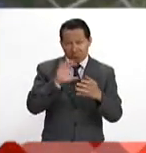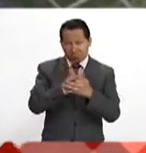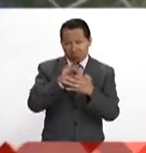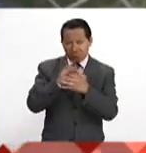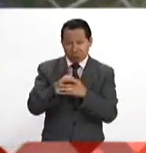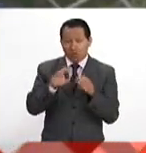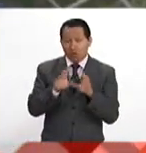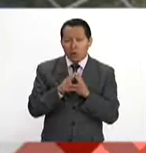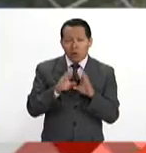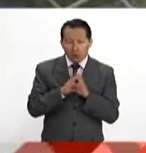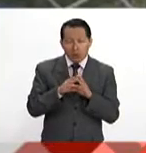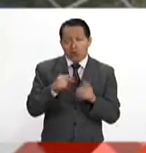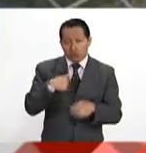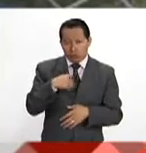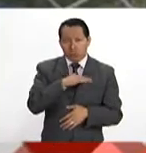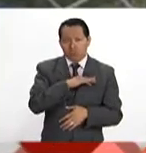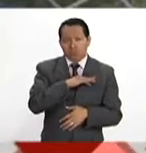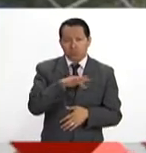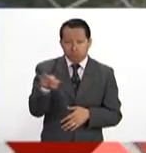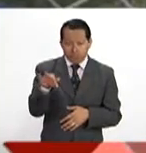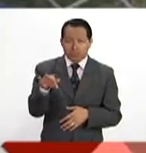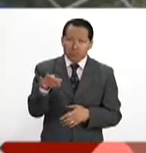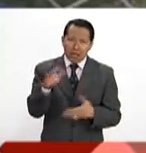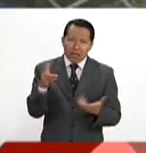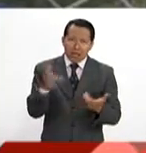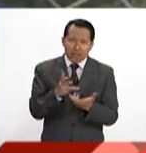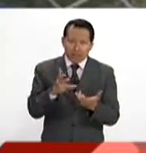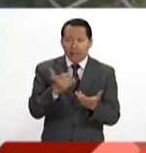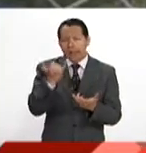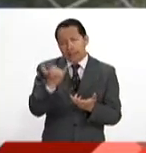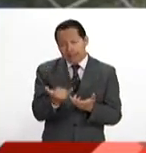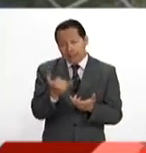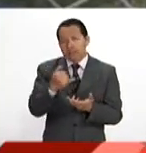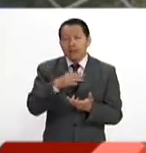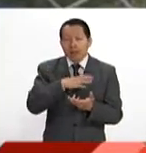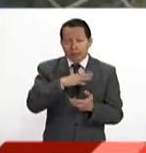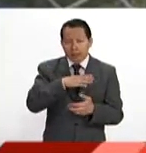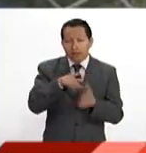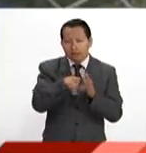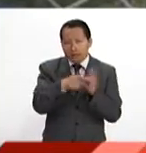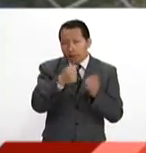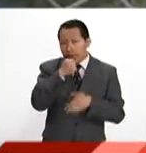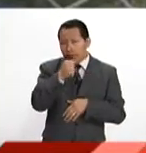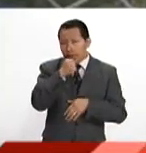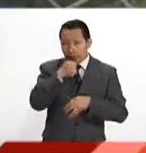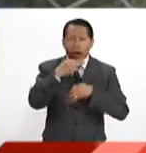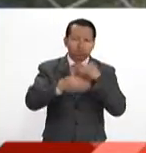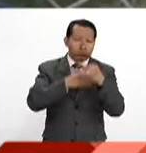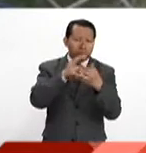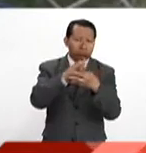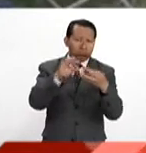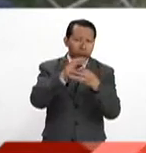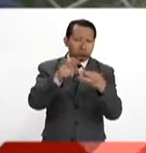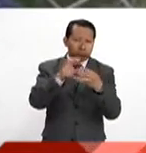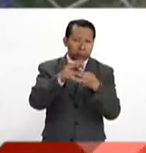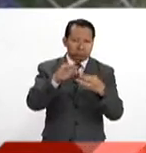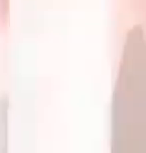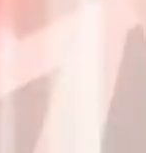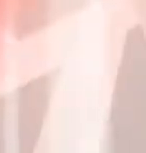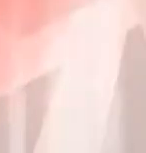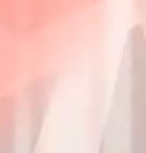correspondientes en la medida que me sea posible y mantener informado a los medios de comunicación de esta situación.